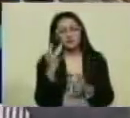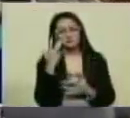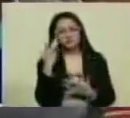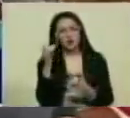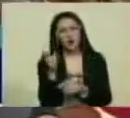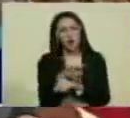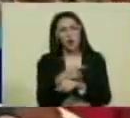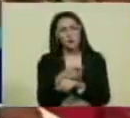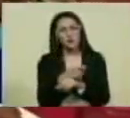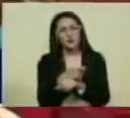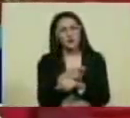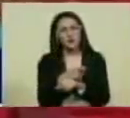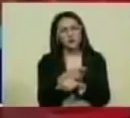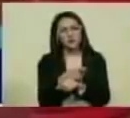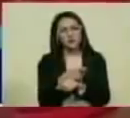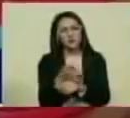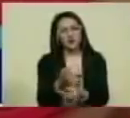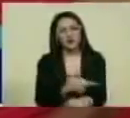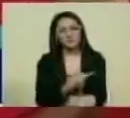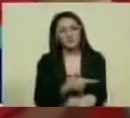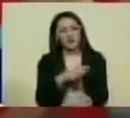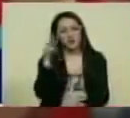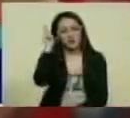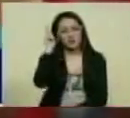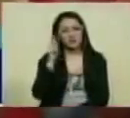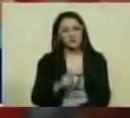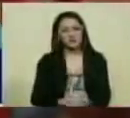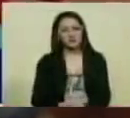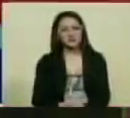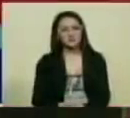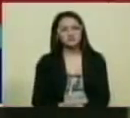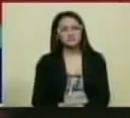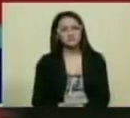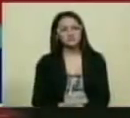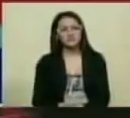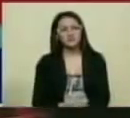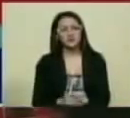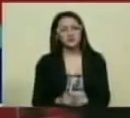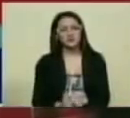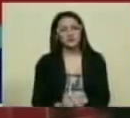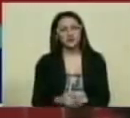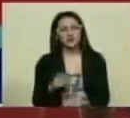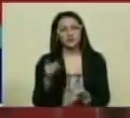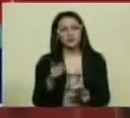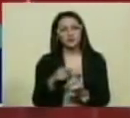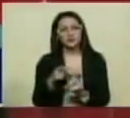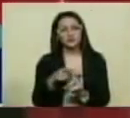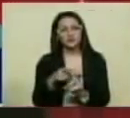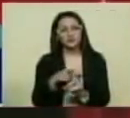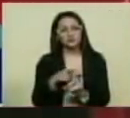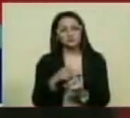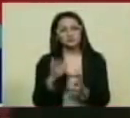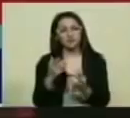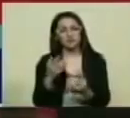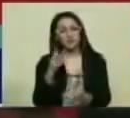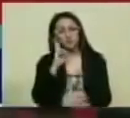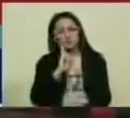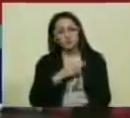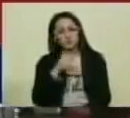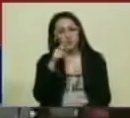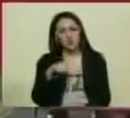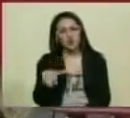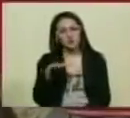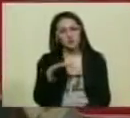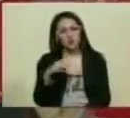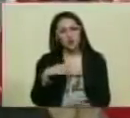hacia nuestros hermanos indígenas. ¿Con problemas? Claro que sí, claro que sí. Lo primero fue el reconocimiento como pueblos originarios. En